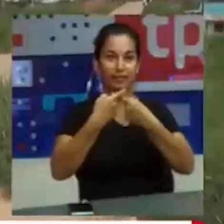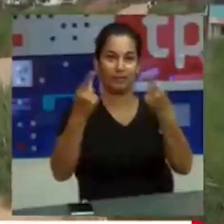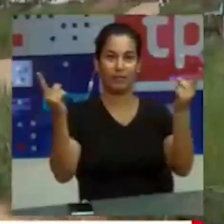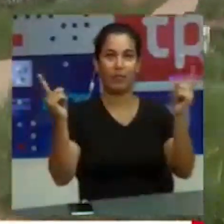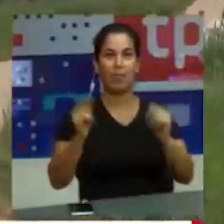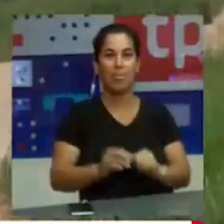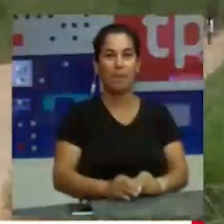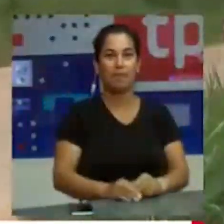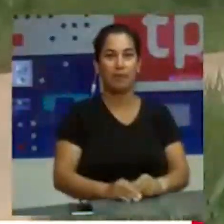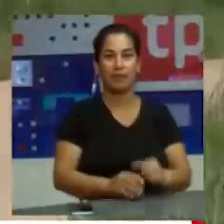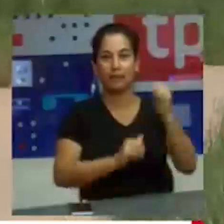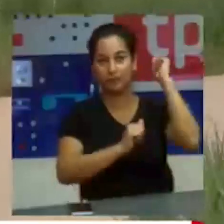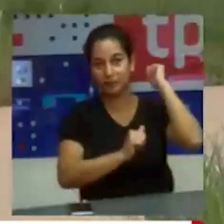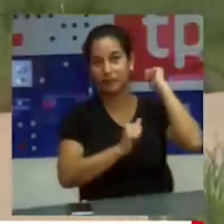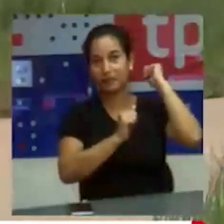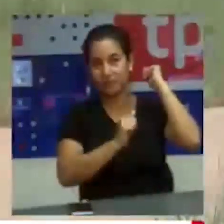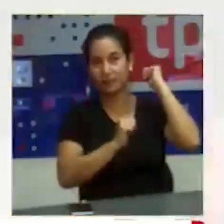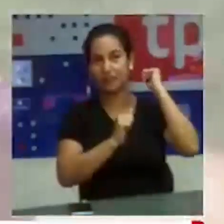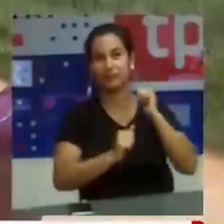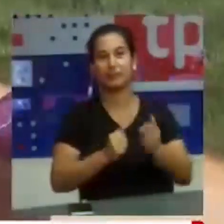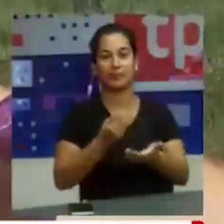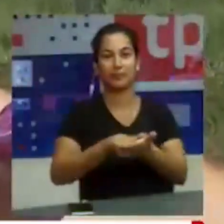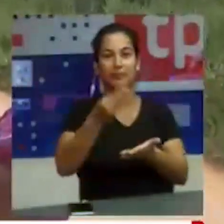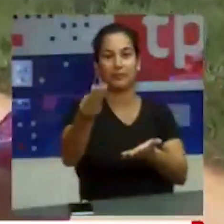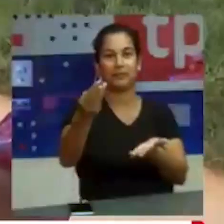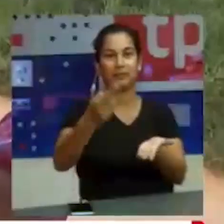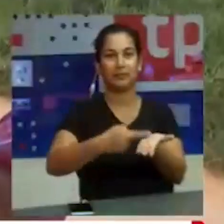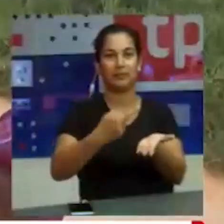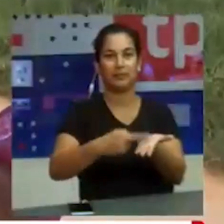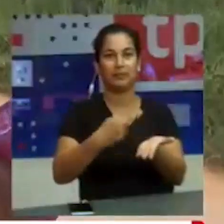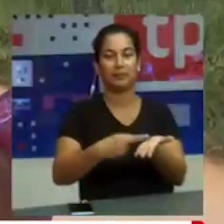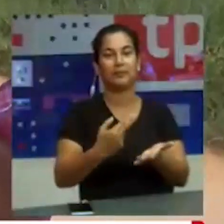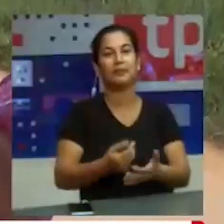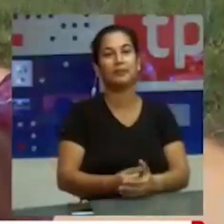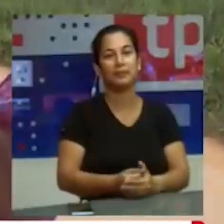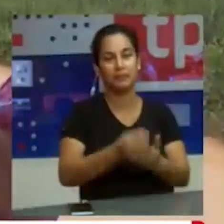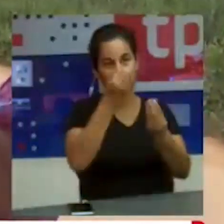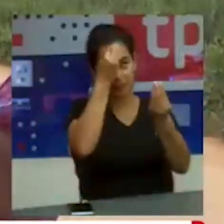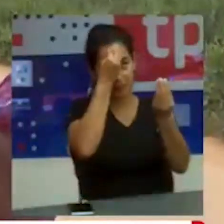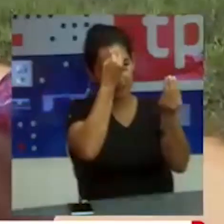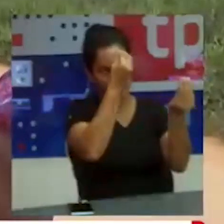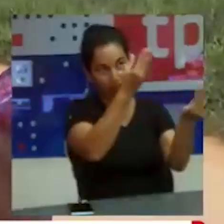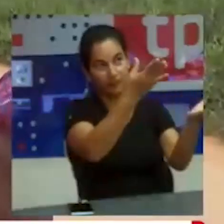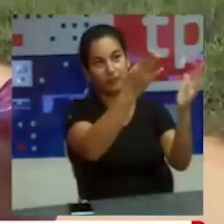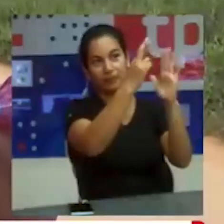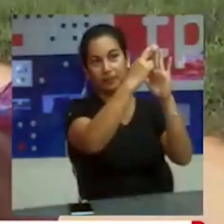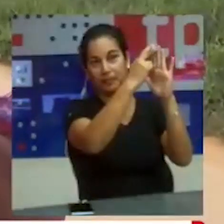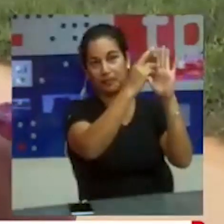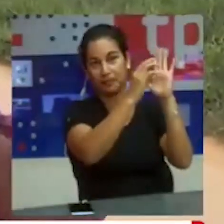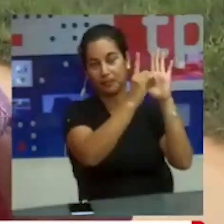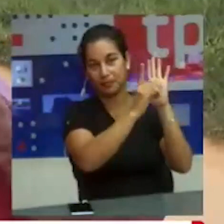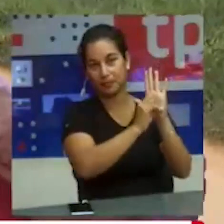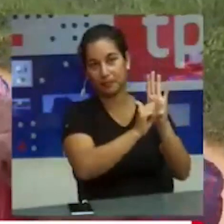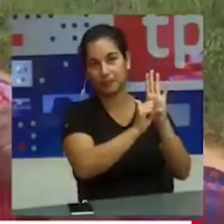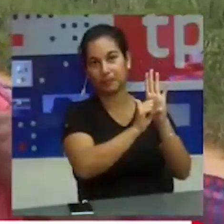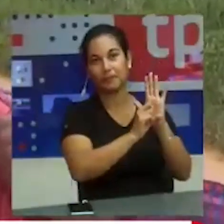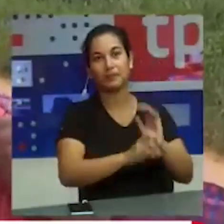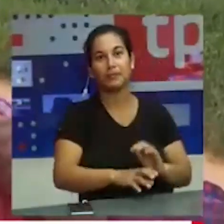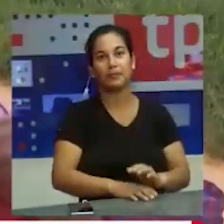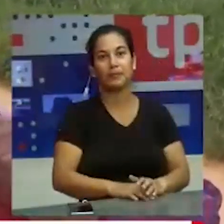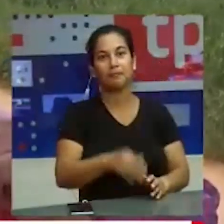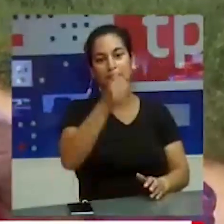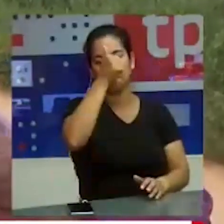con un saco de arroz. Bueno, está ahí cumpliendo el decreto de a pie también, ¿no? Sí, de a pie nomás, porque no hay otra